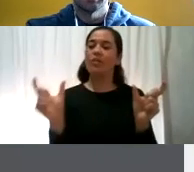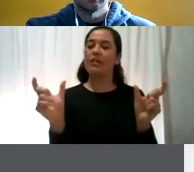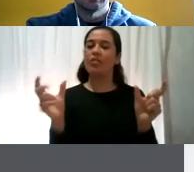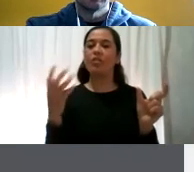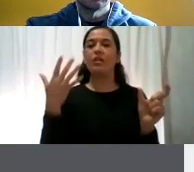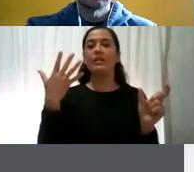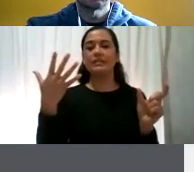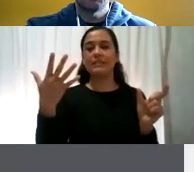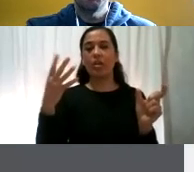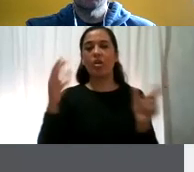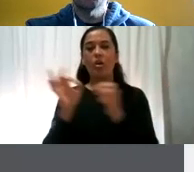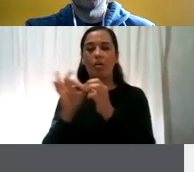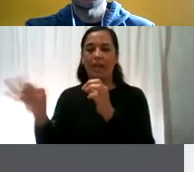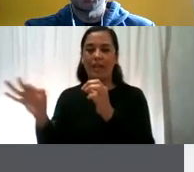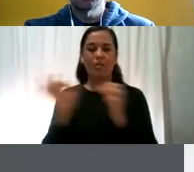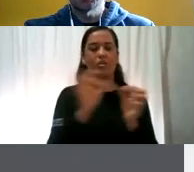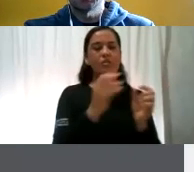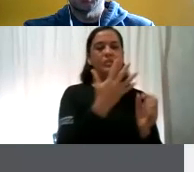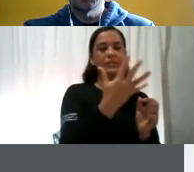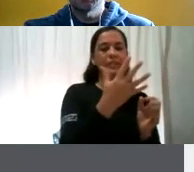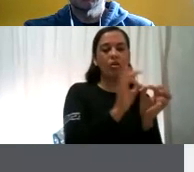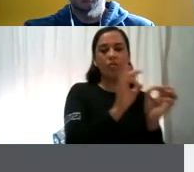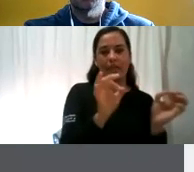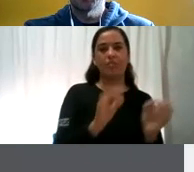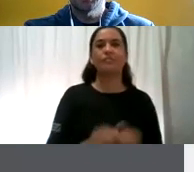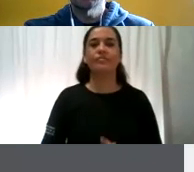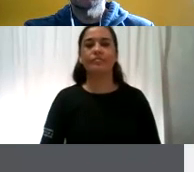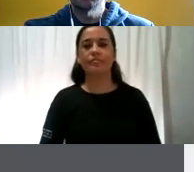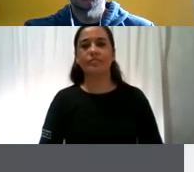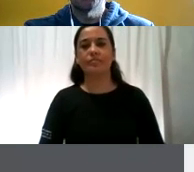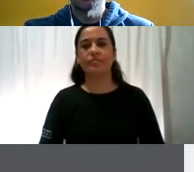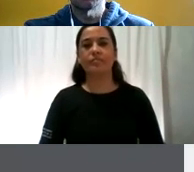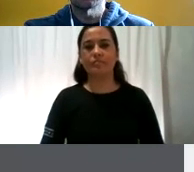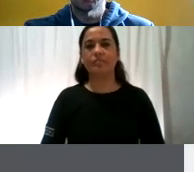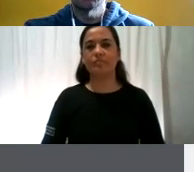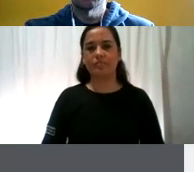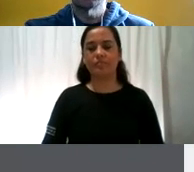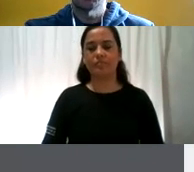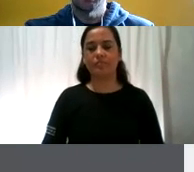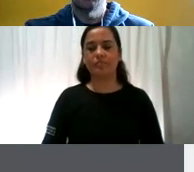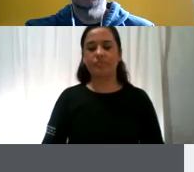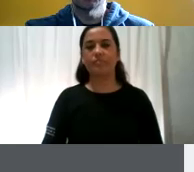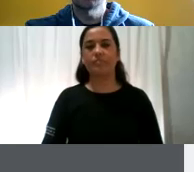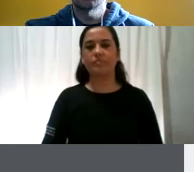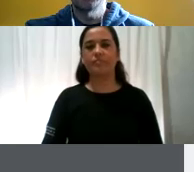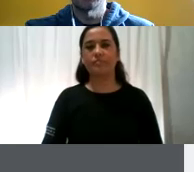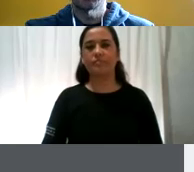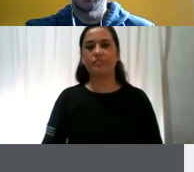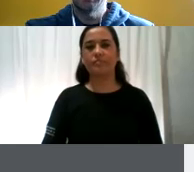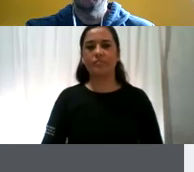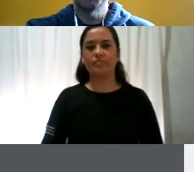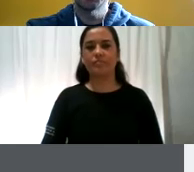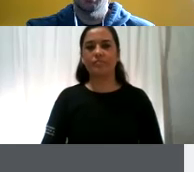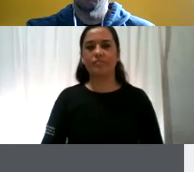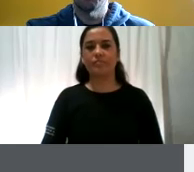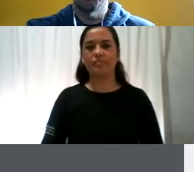ser 6 metros por 0,833, que nos da 5 metros. Entonces, la luz X1, que es